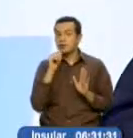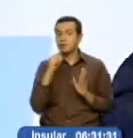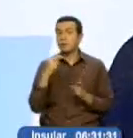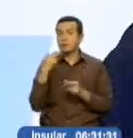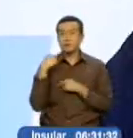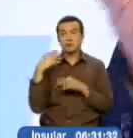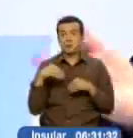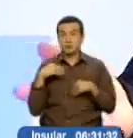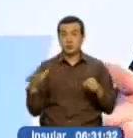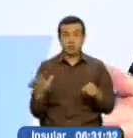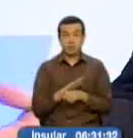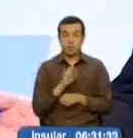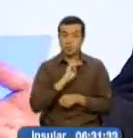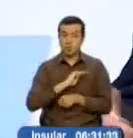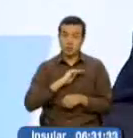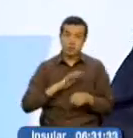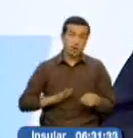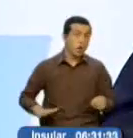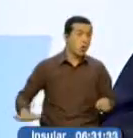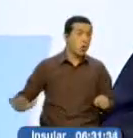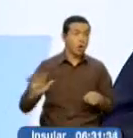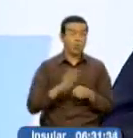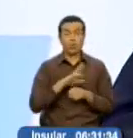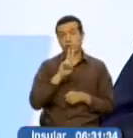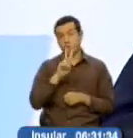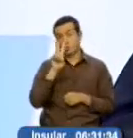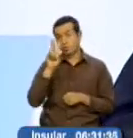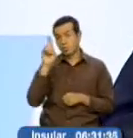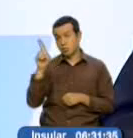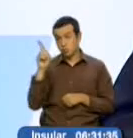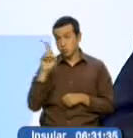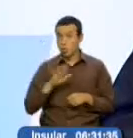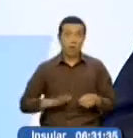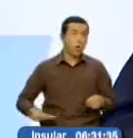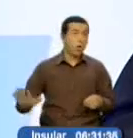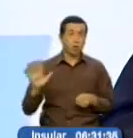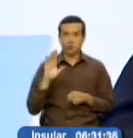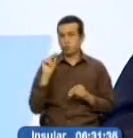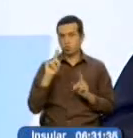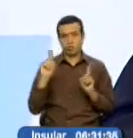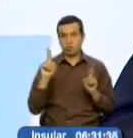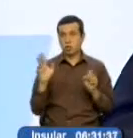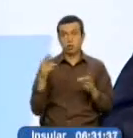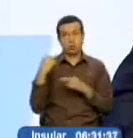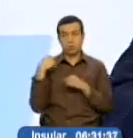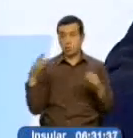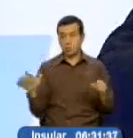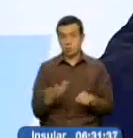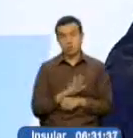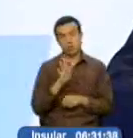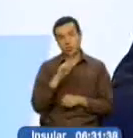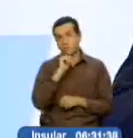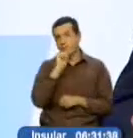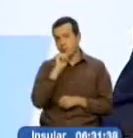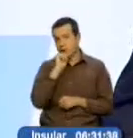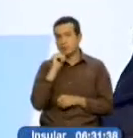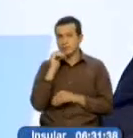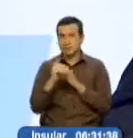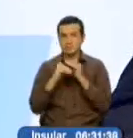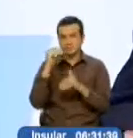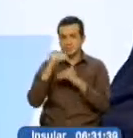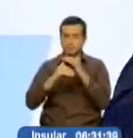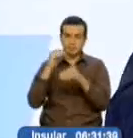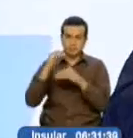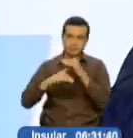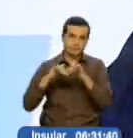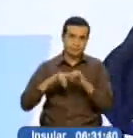asumir en todos los municipios, que son 221, por ejemplo, todas las competencias. Hay cosas que todavía tenemos que ir descubriendo en el